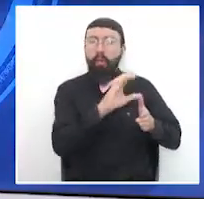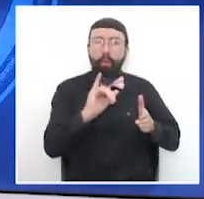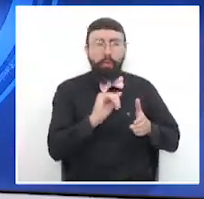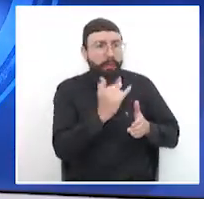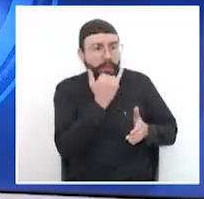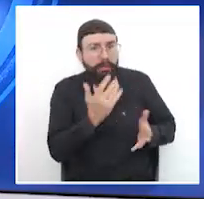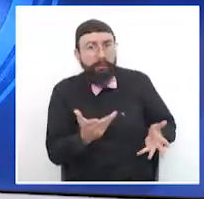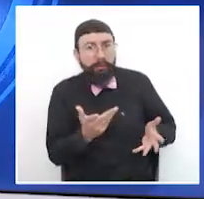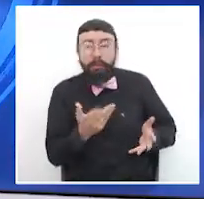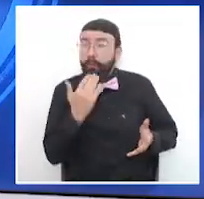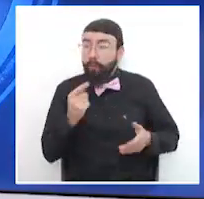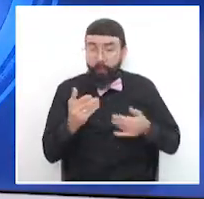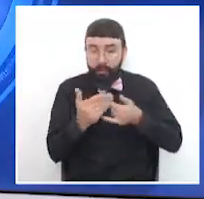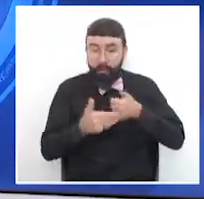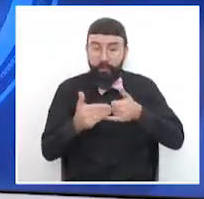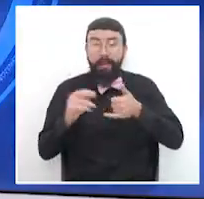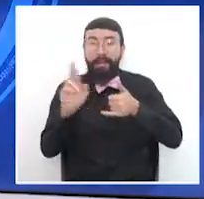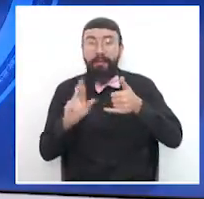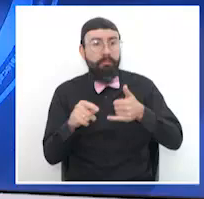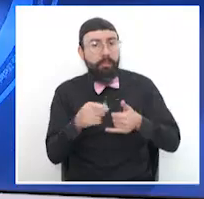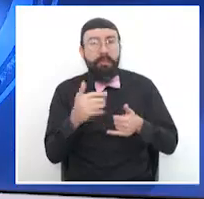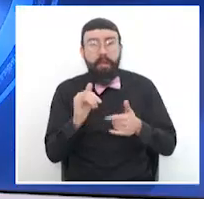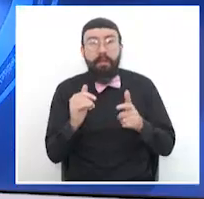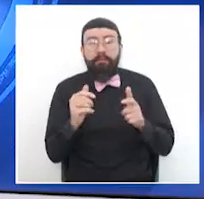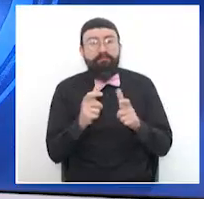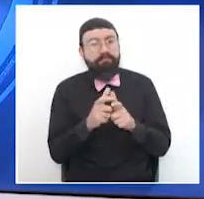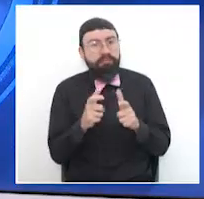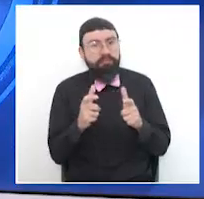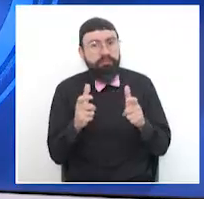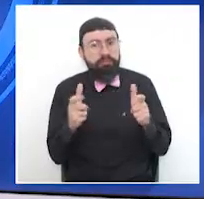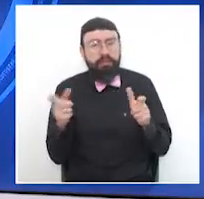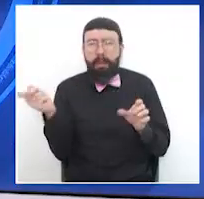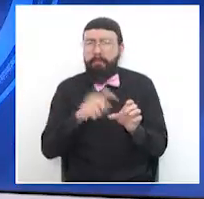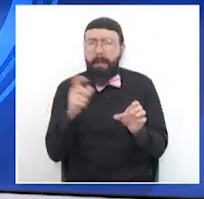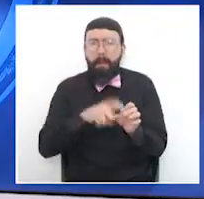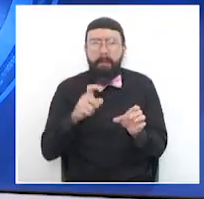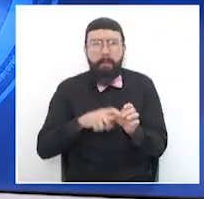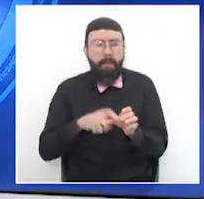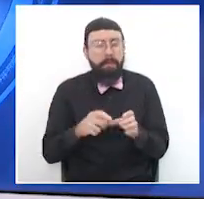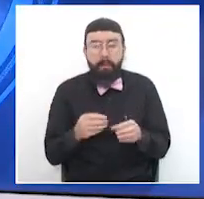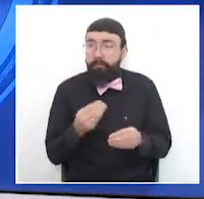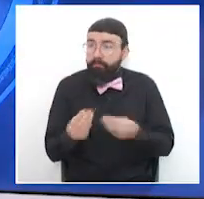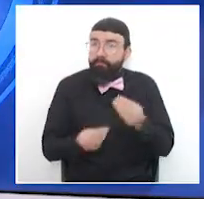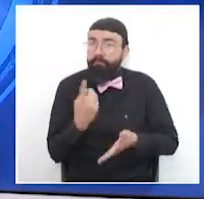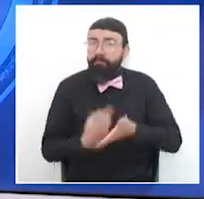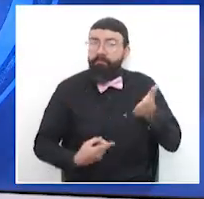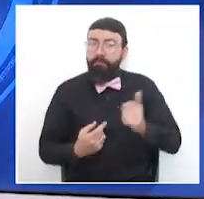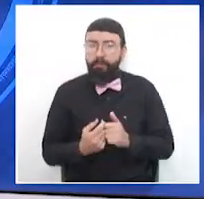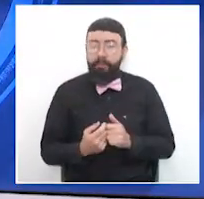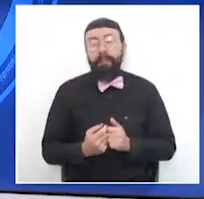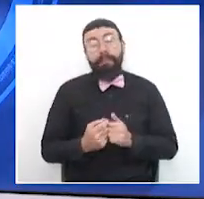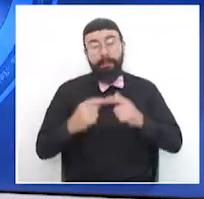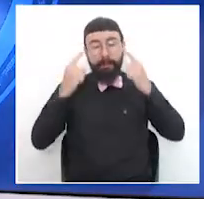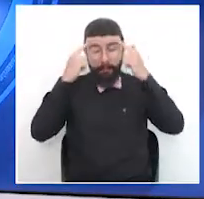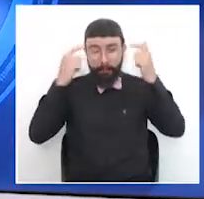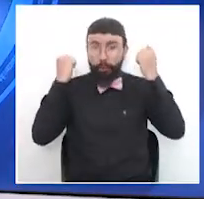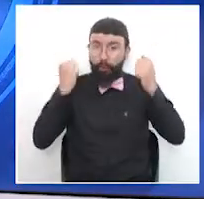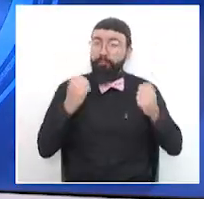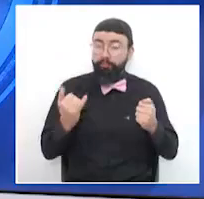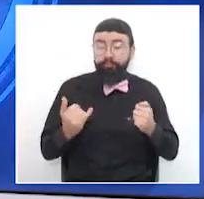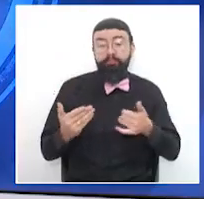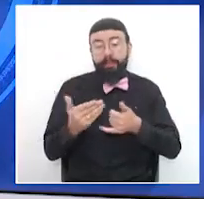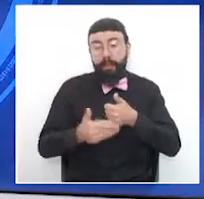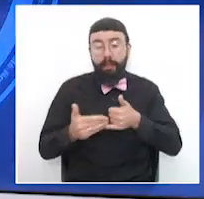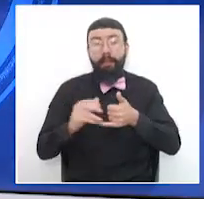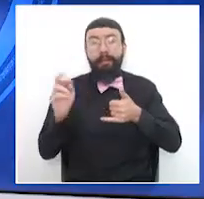ejemplo ya en el departamento de Risaralda, que se empieza a visualizar una gran cantidad de casos. Pues bien, preocupa el panorama para la salud en este